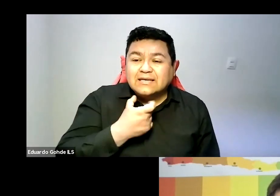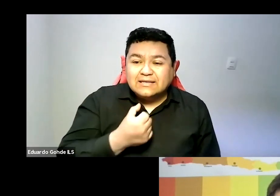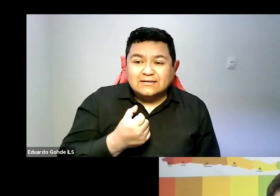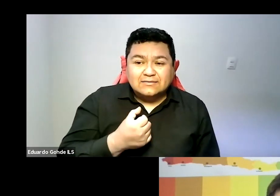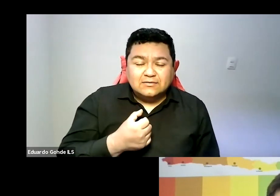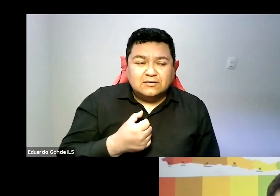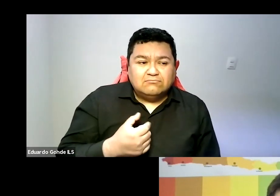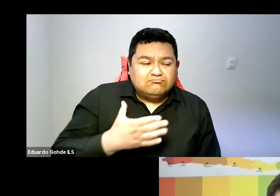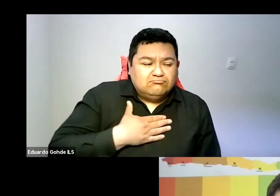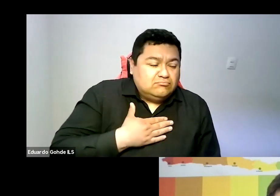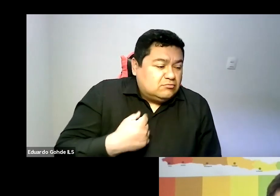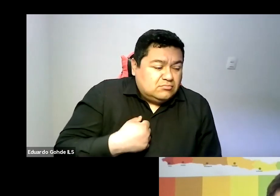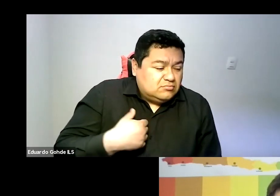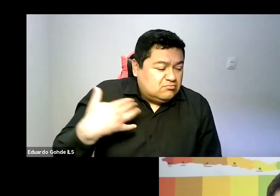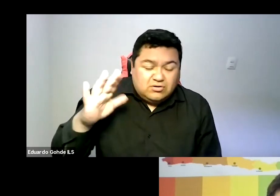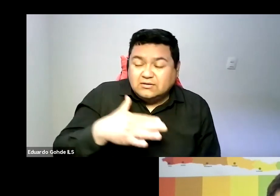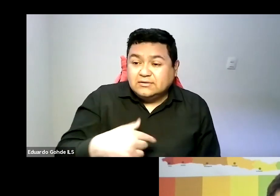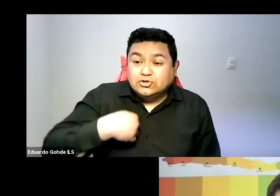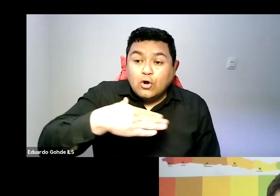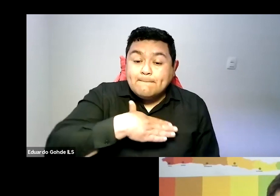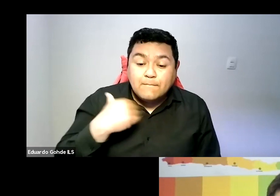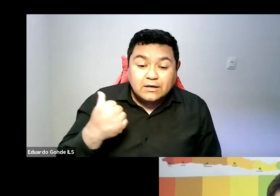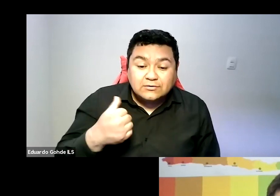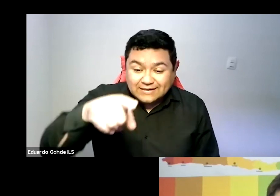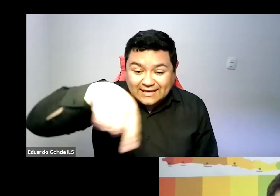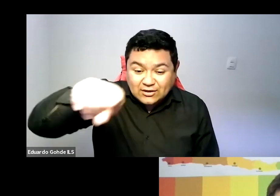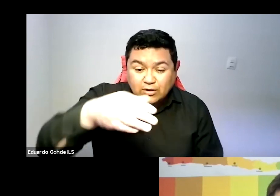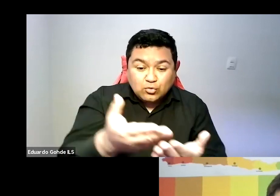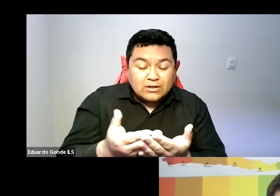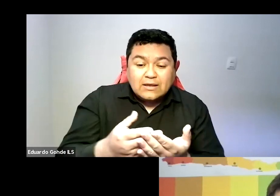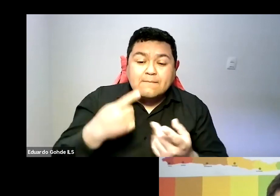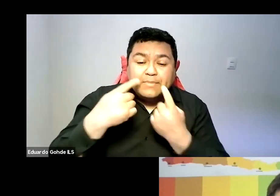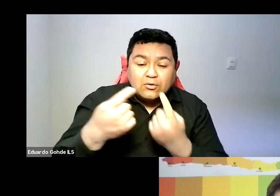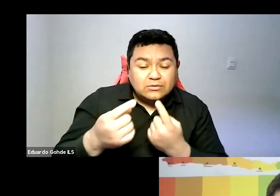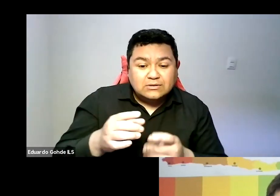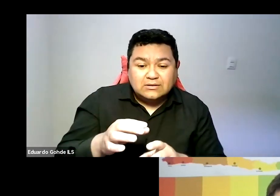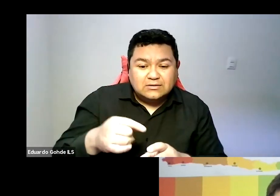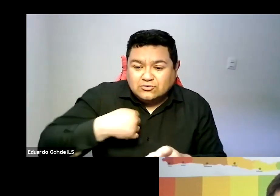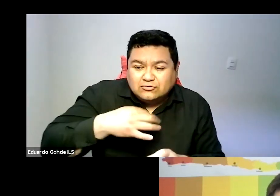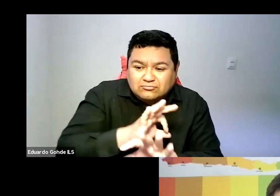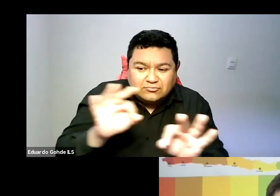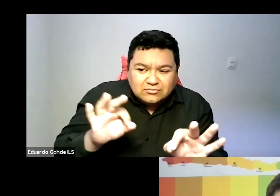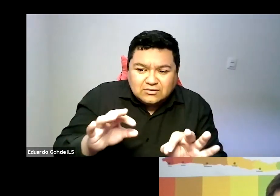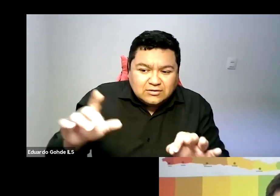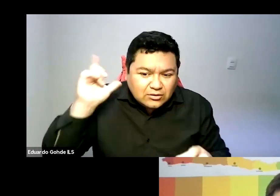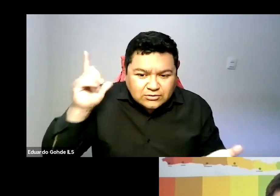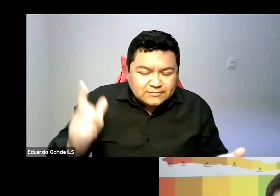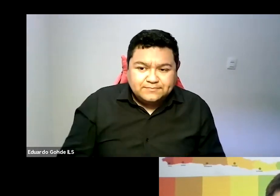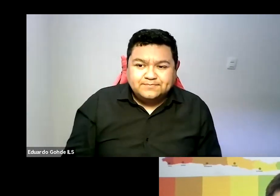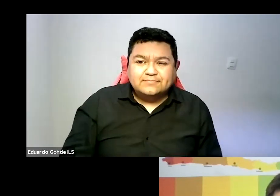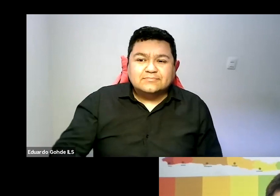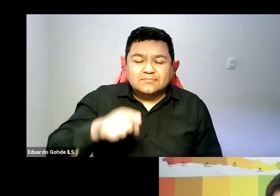allá de él. Una vez muerto, que sus discípulos hicieran una pregunta que él jamás iba a poder escuchar. Bueno,